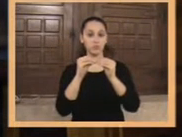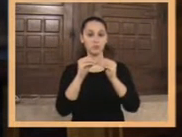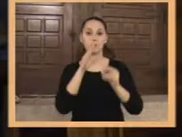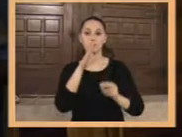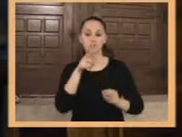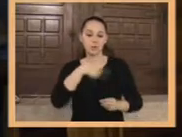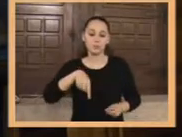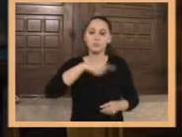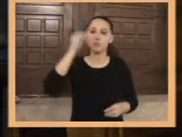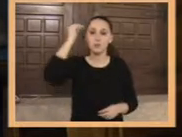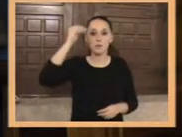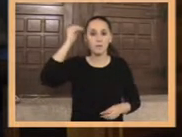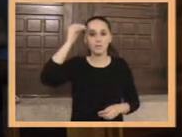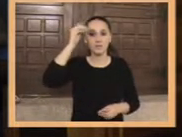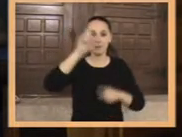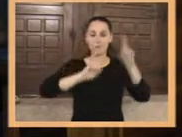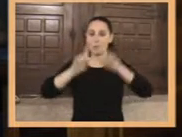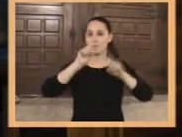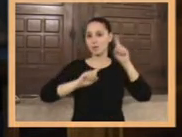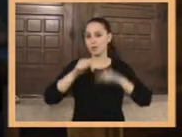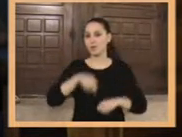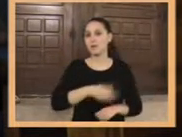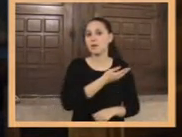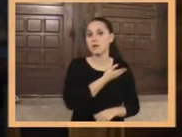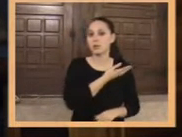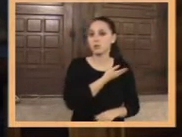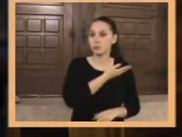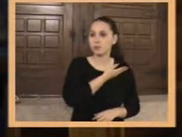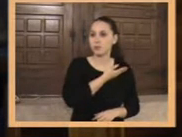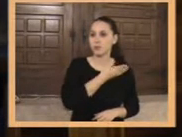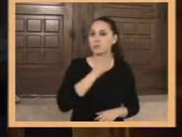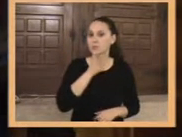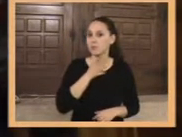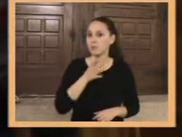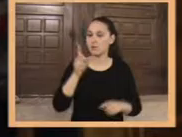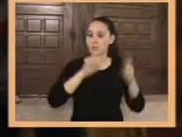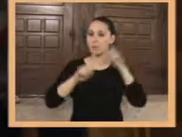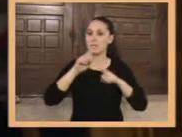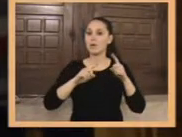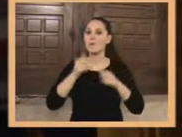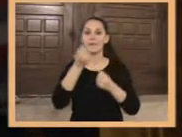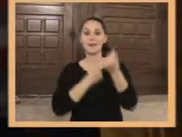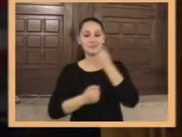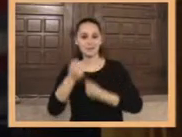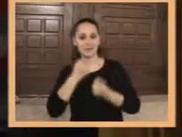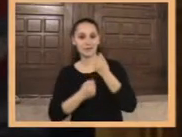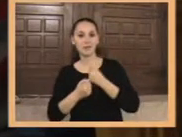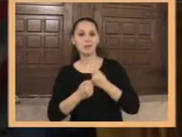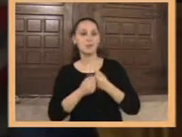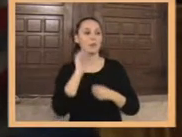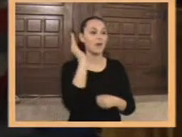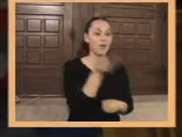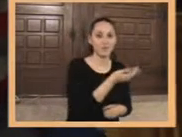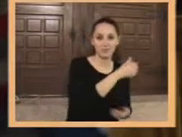nosotros pensamos en el problema que tiene este ayuntamiento presupuestario y económico y que afecta meridianamente a la ciudad, visto la